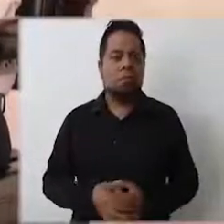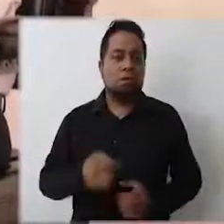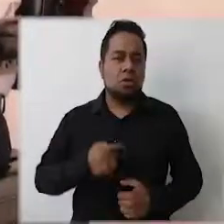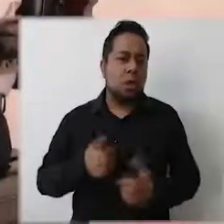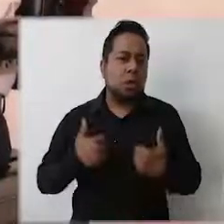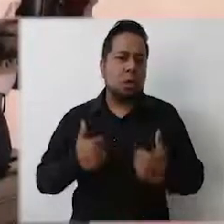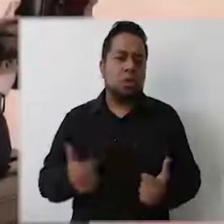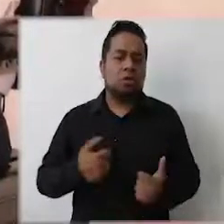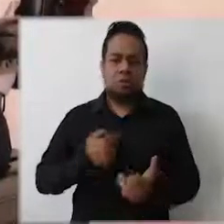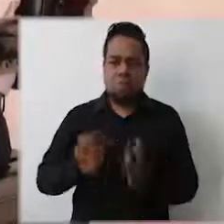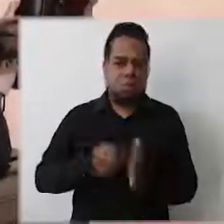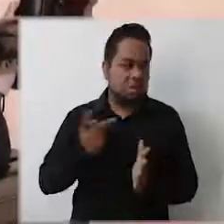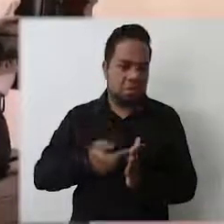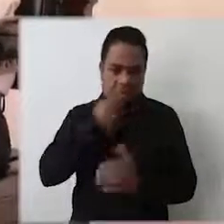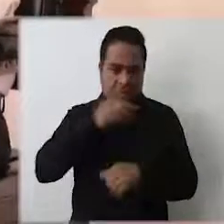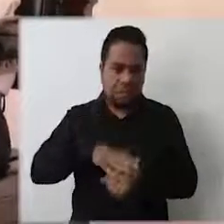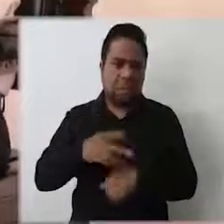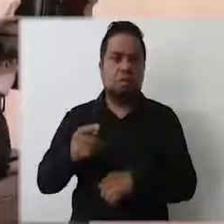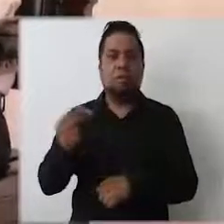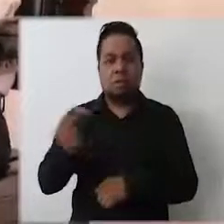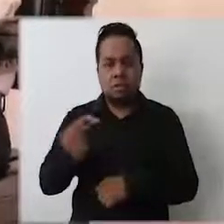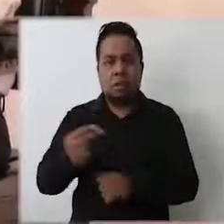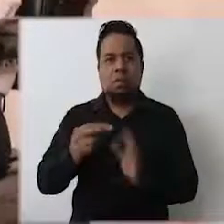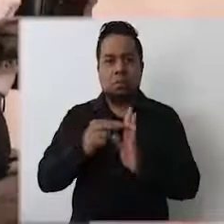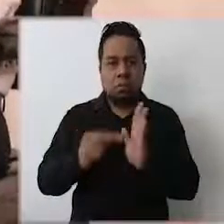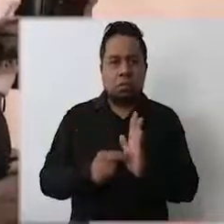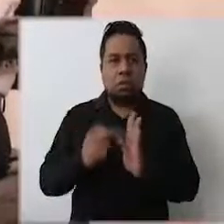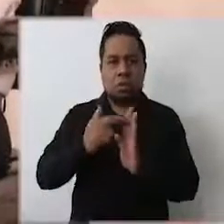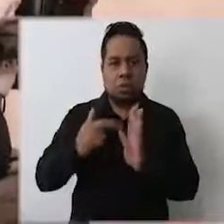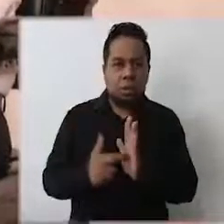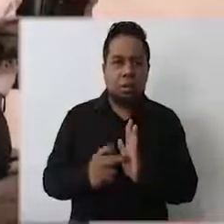otorgarlo. Habría que ver que se supervise.